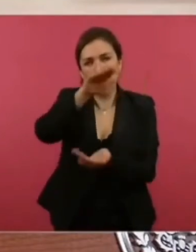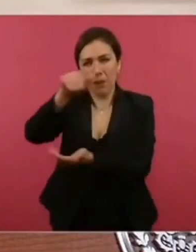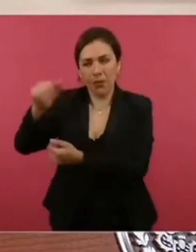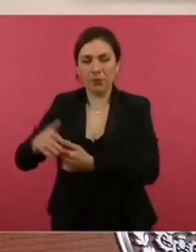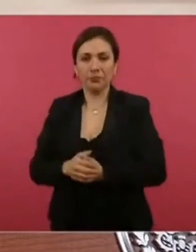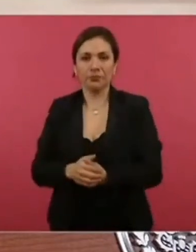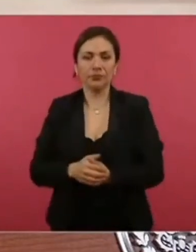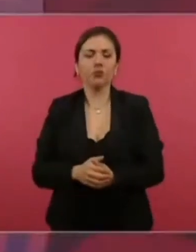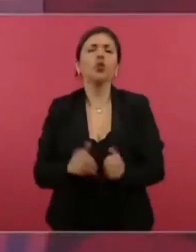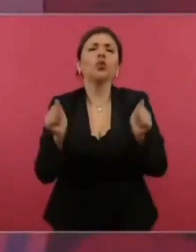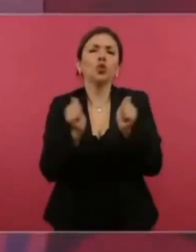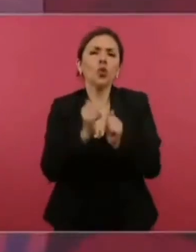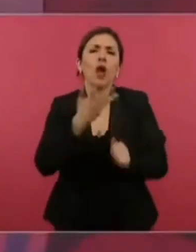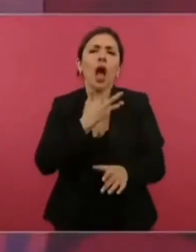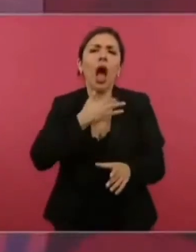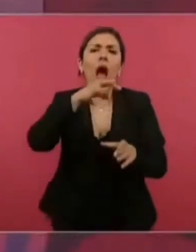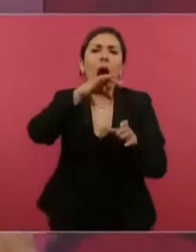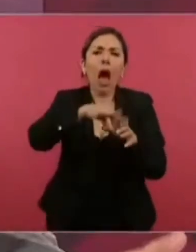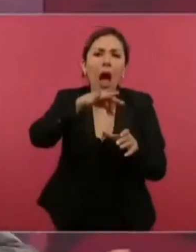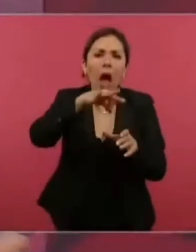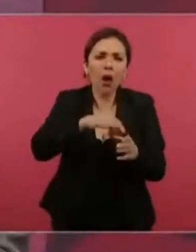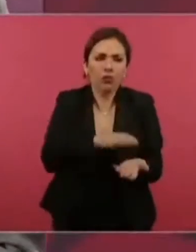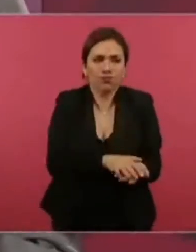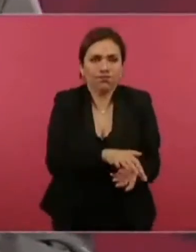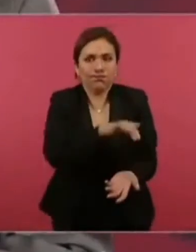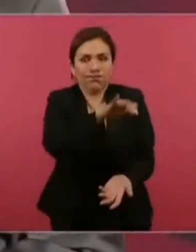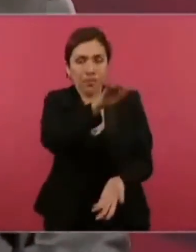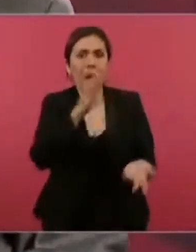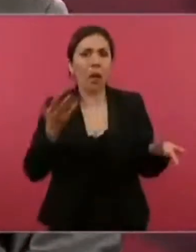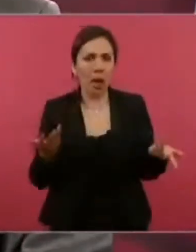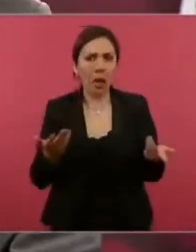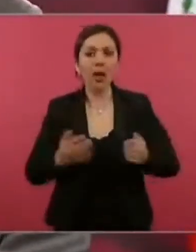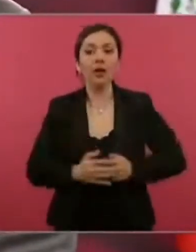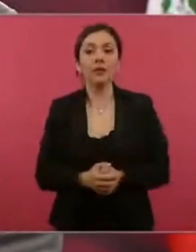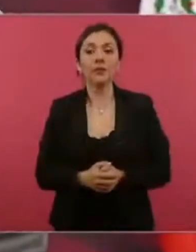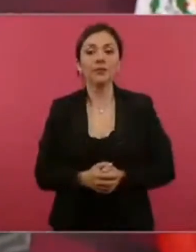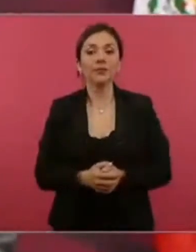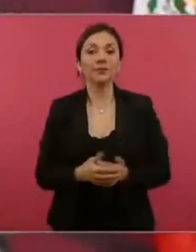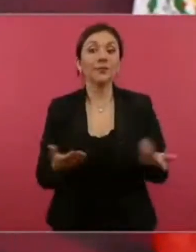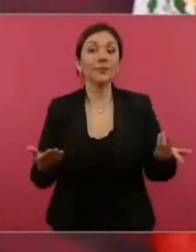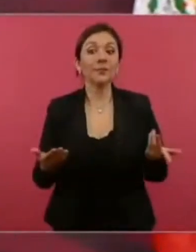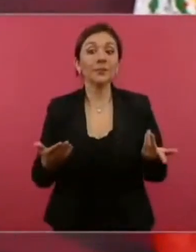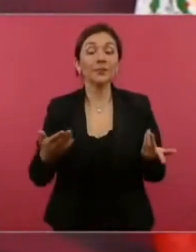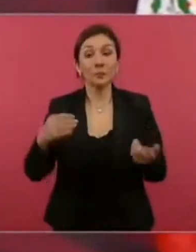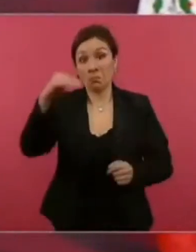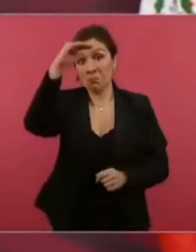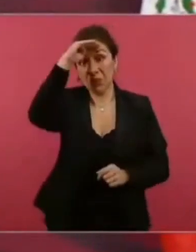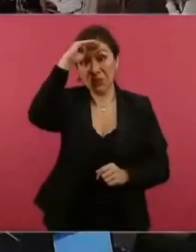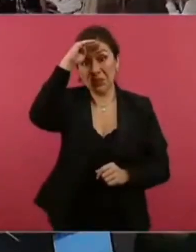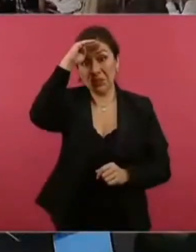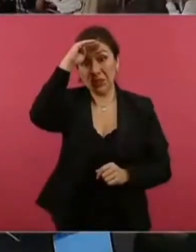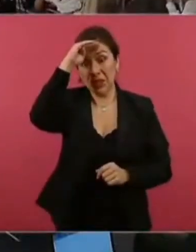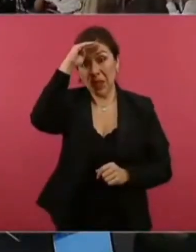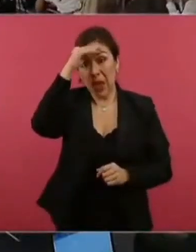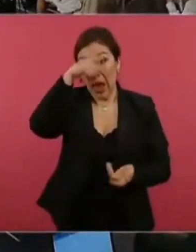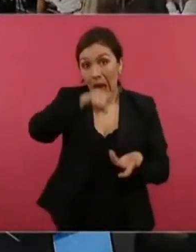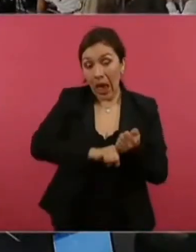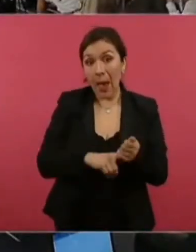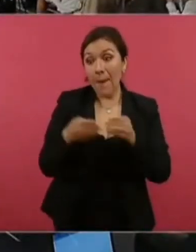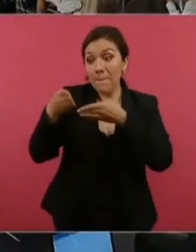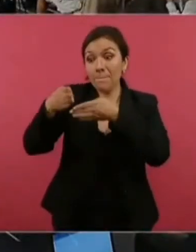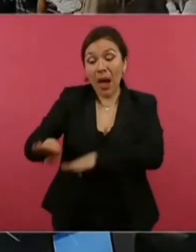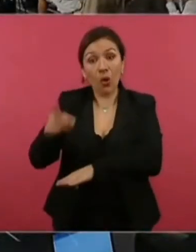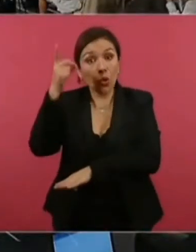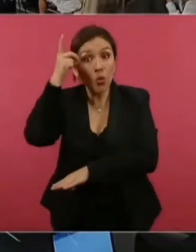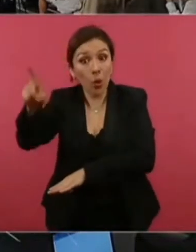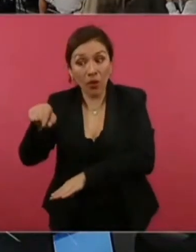Y hay ahorros. Y bueno, no se puede decir que no es negocio tener un